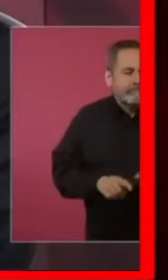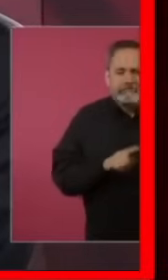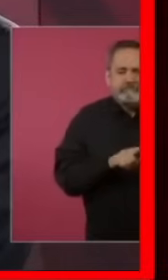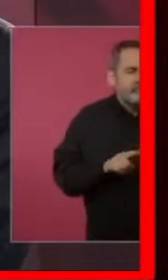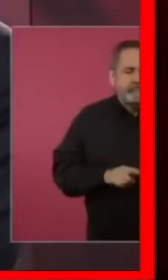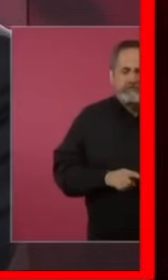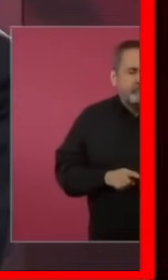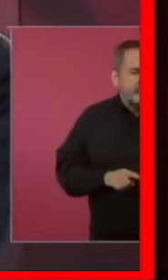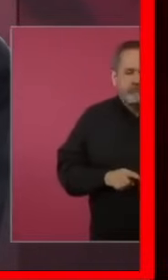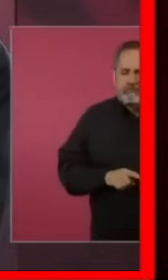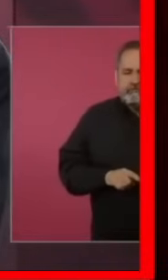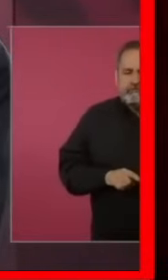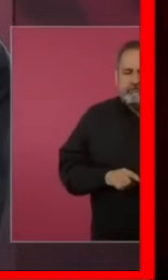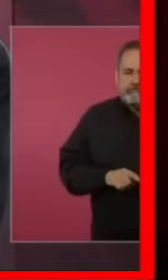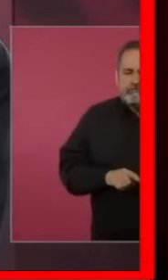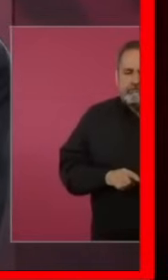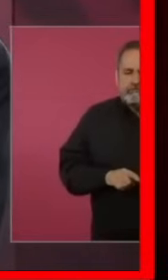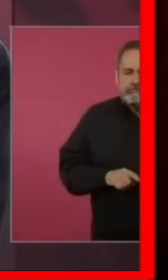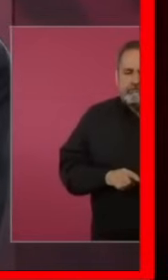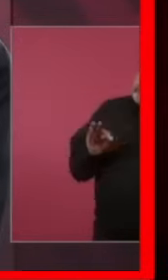Ninguno de los dos.